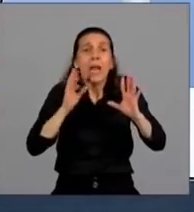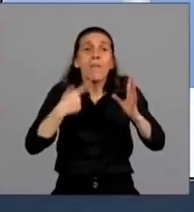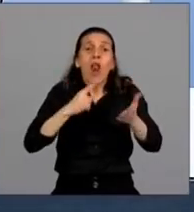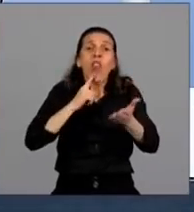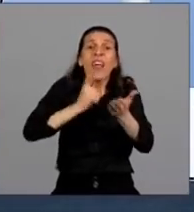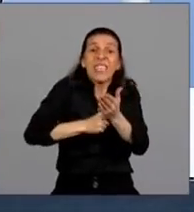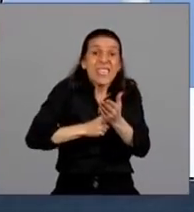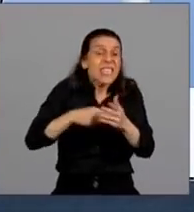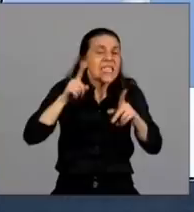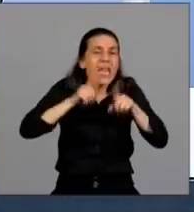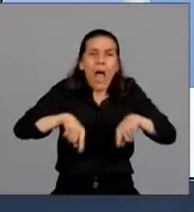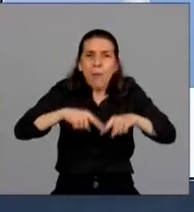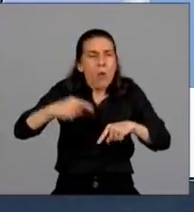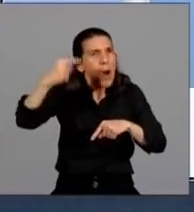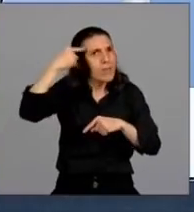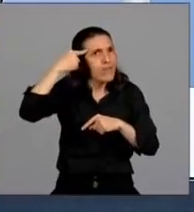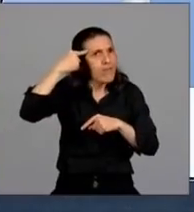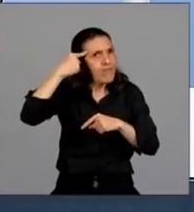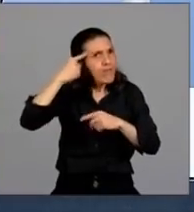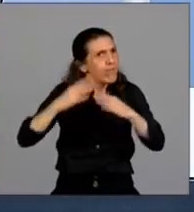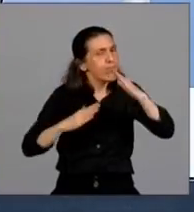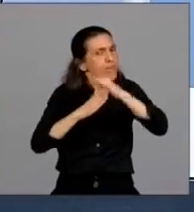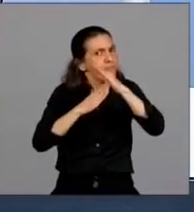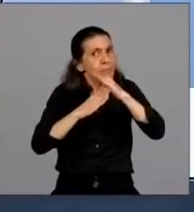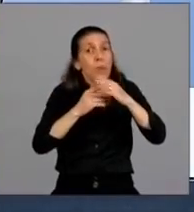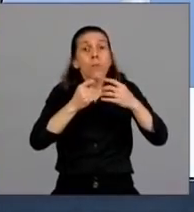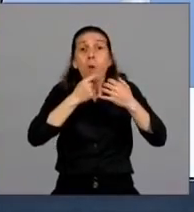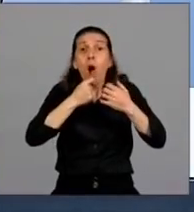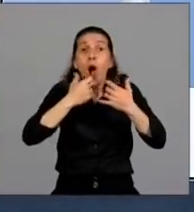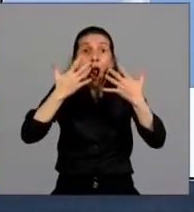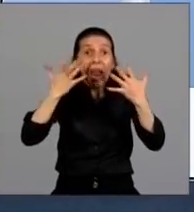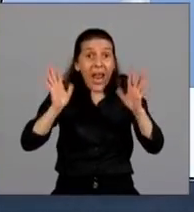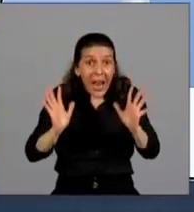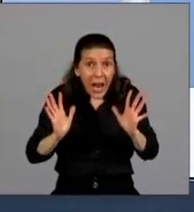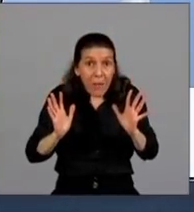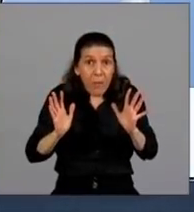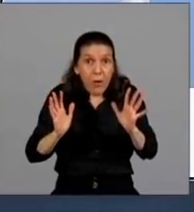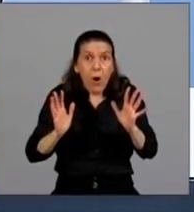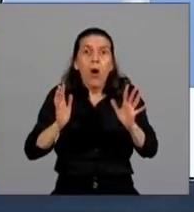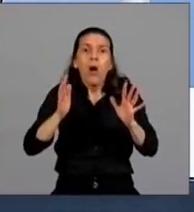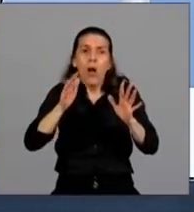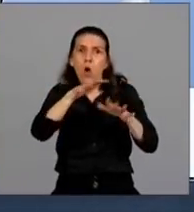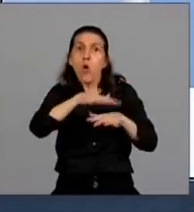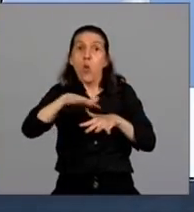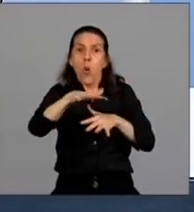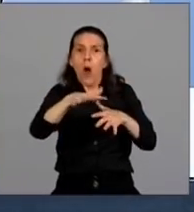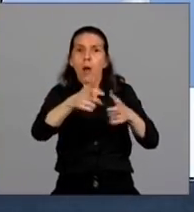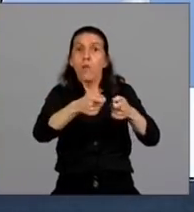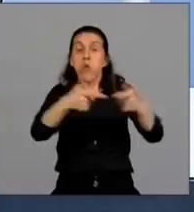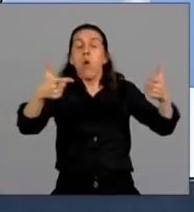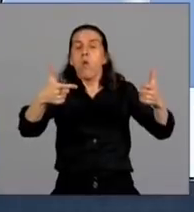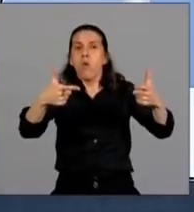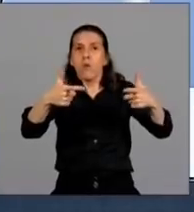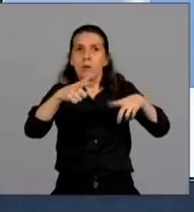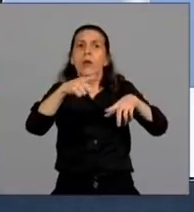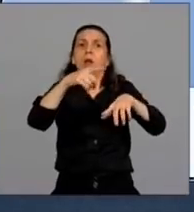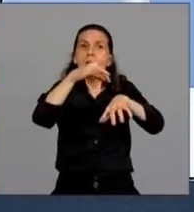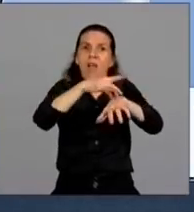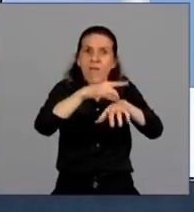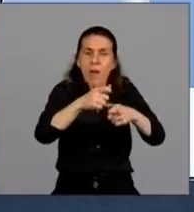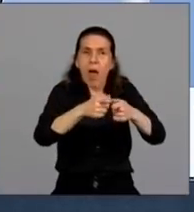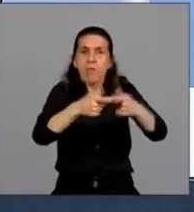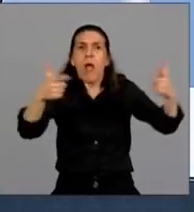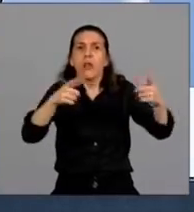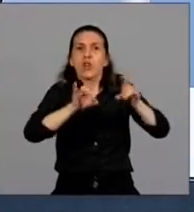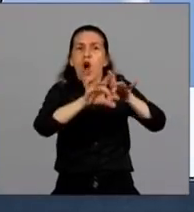criterio siempre es el mismo. Si hay más casos, más contagios y por